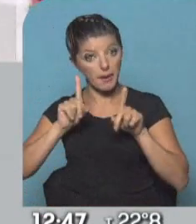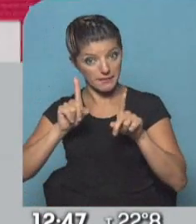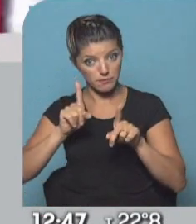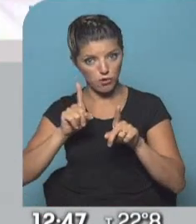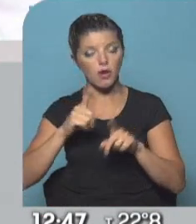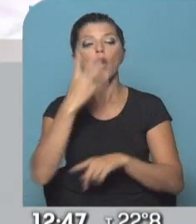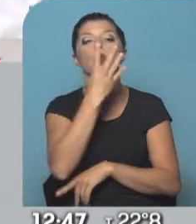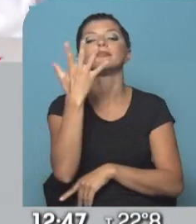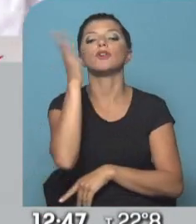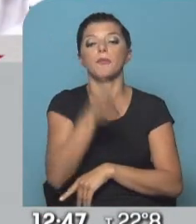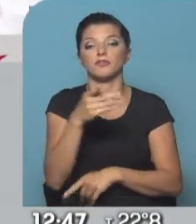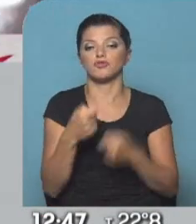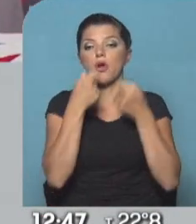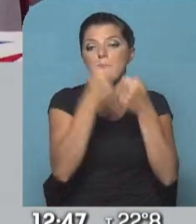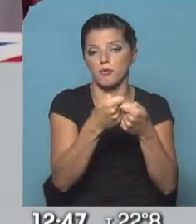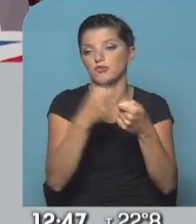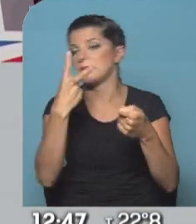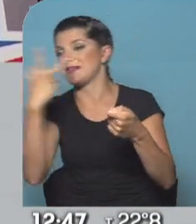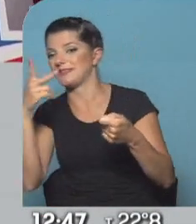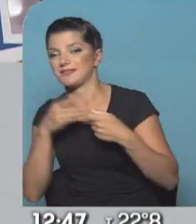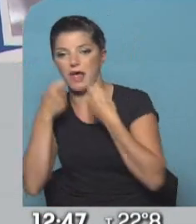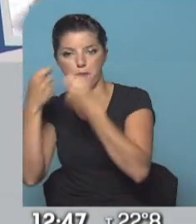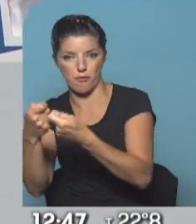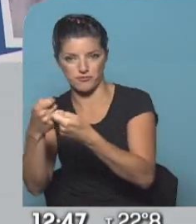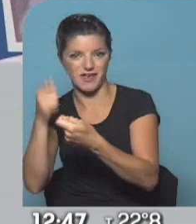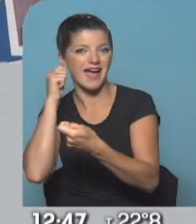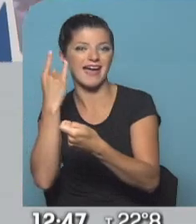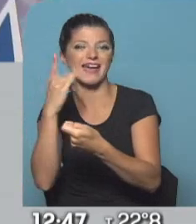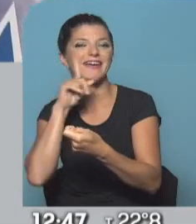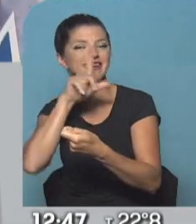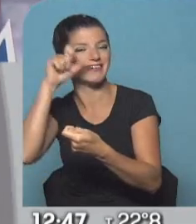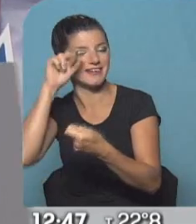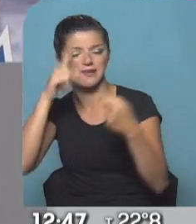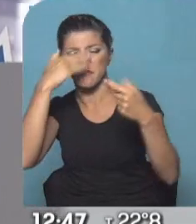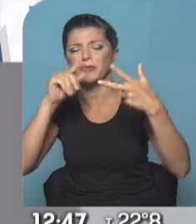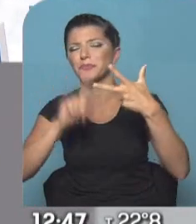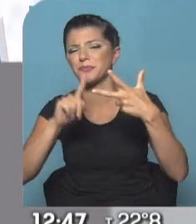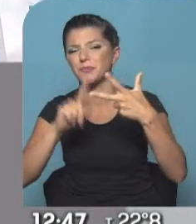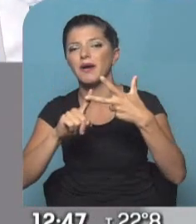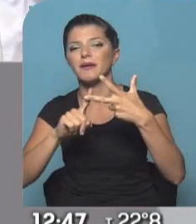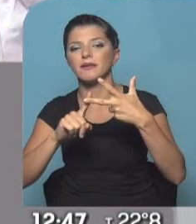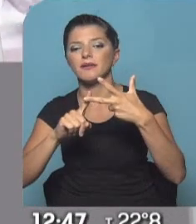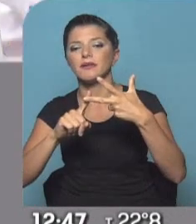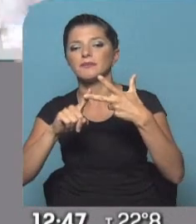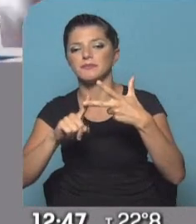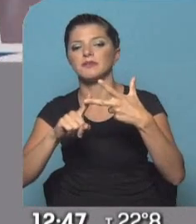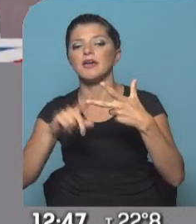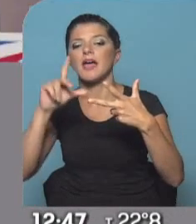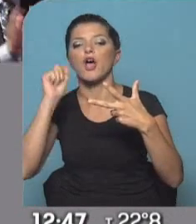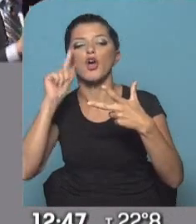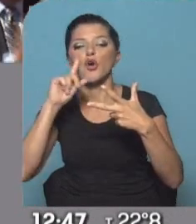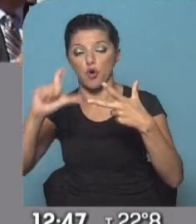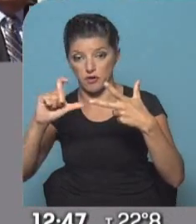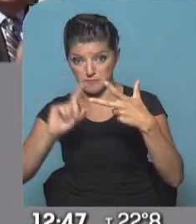Piñera en intención de voto, 23% tiene Guillier y después muy abajo viene Carolina Glock, que es de la Democracia Cristiana, y ahí viene la